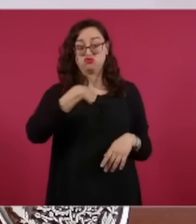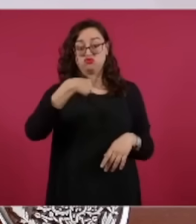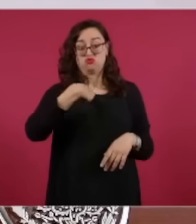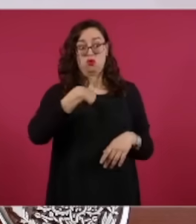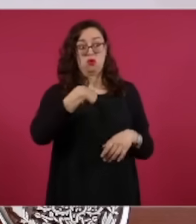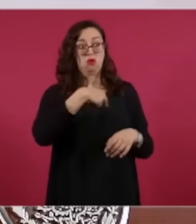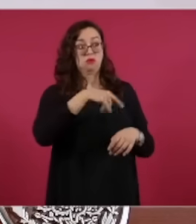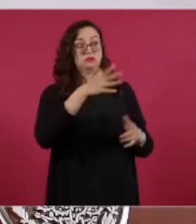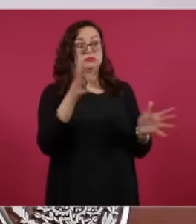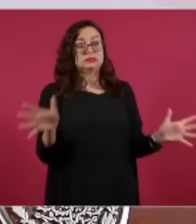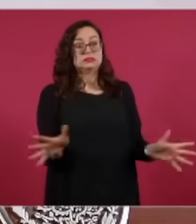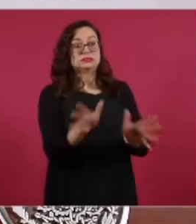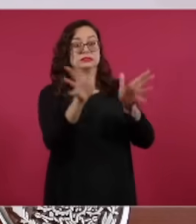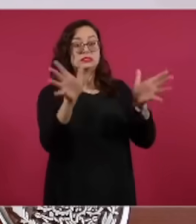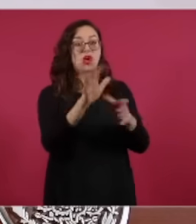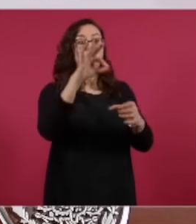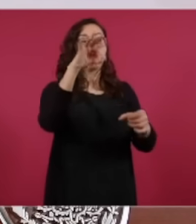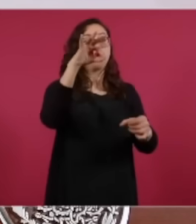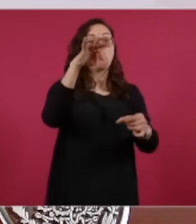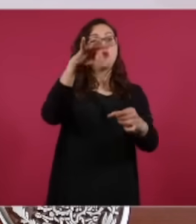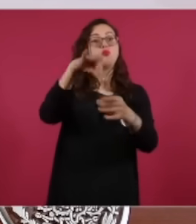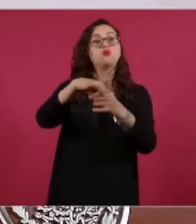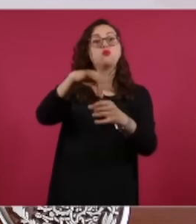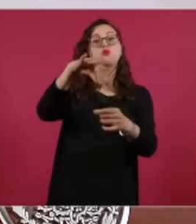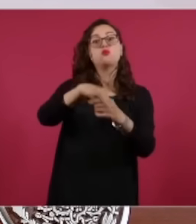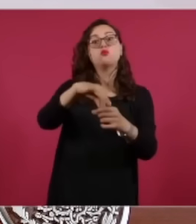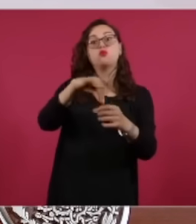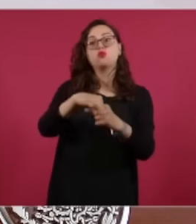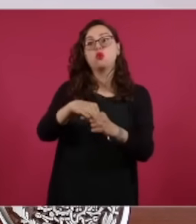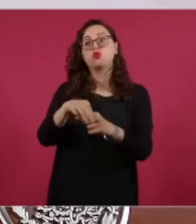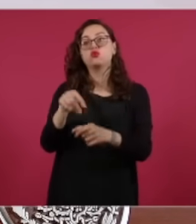votaran en favor de la